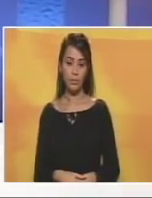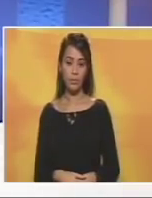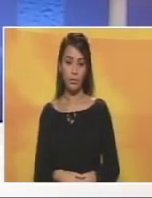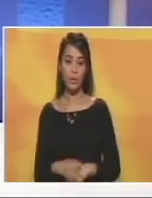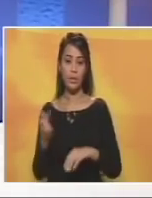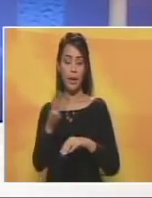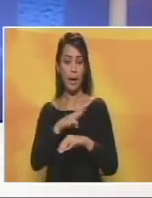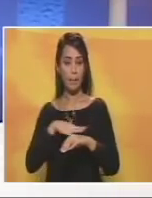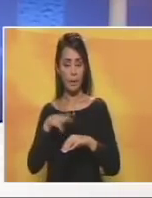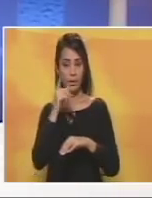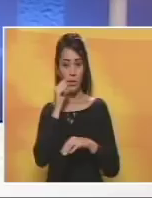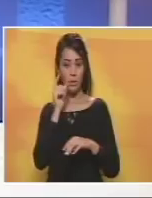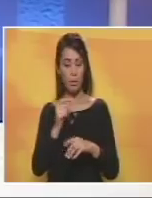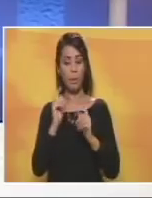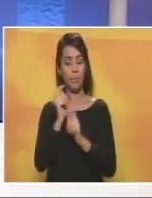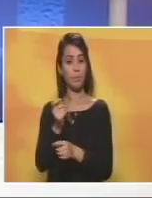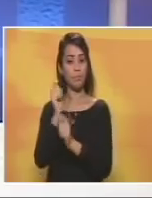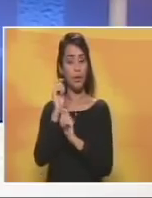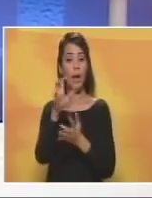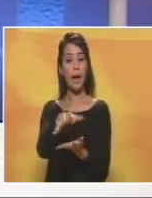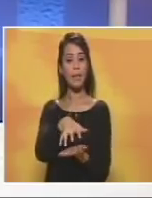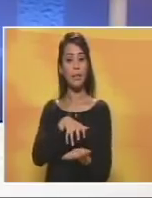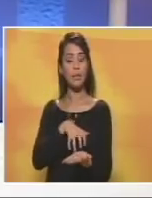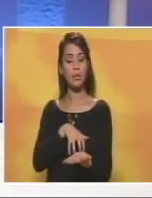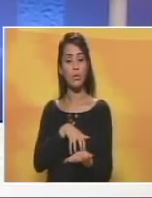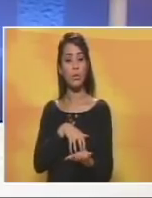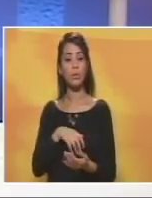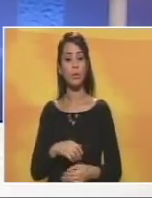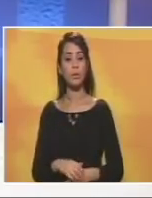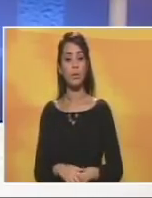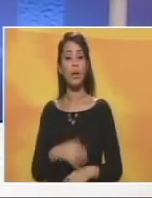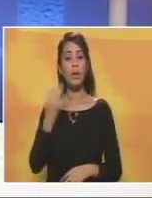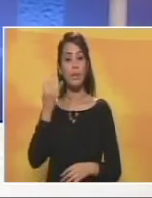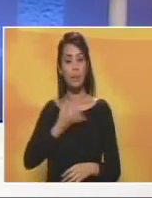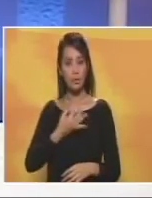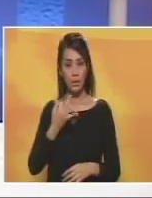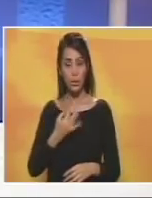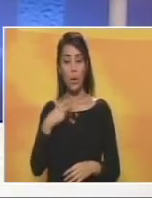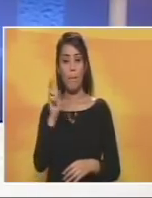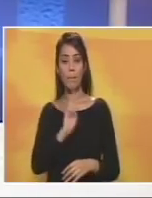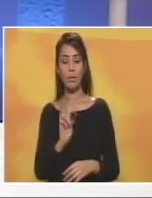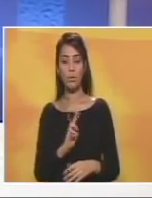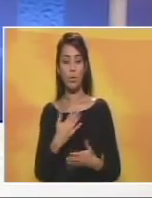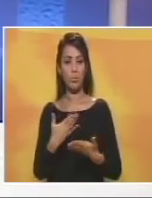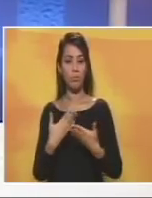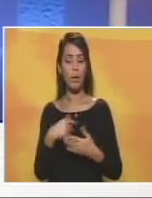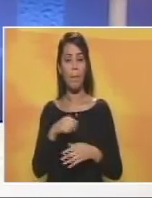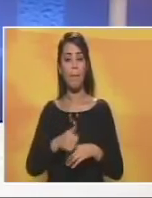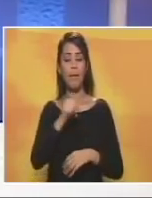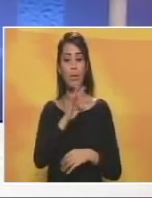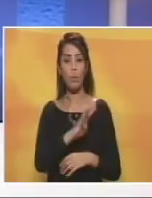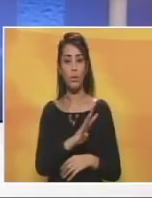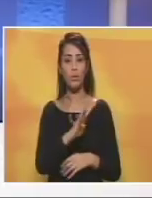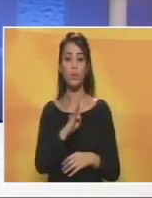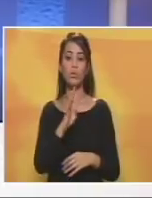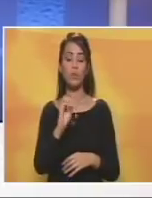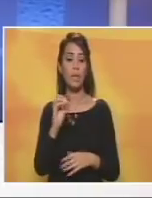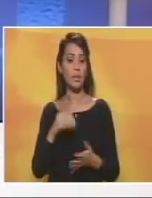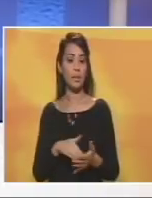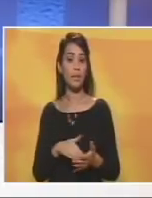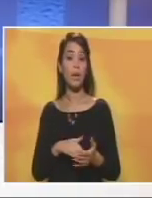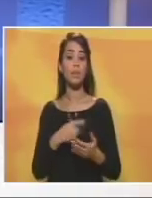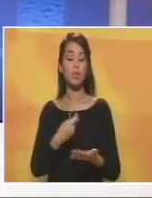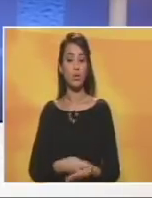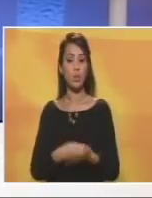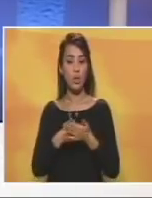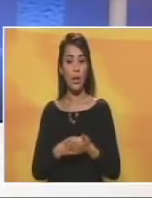El ministro para la Pesca y Agricultura, Orlando Maneiro, aseguró que Venezuela recibirá más de 400 toneladas de atún